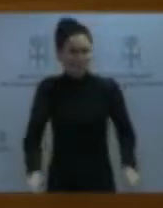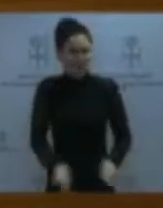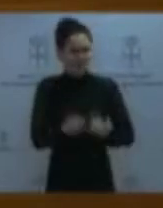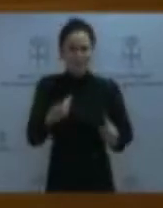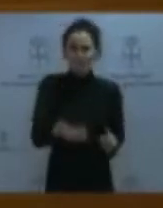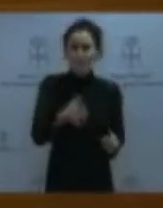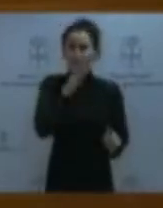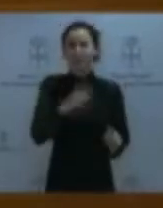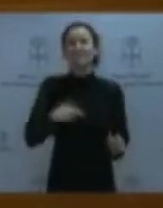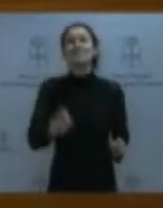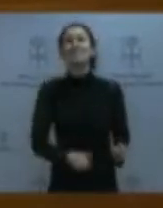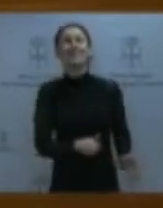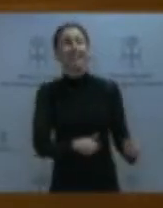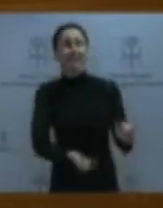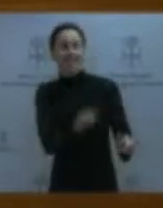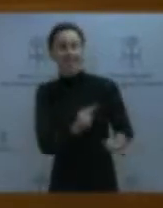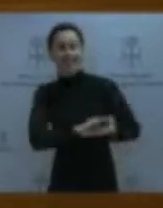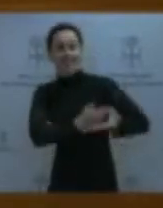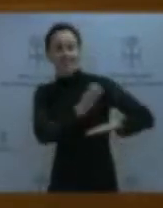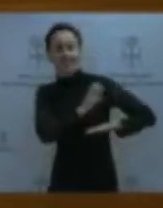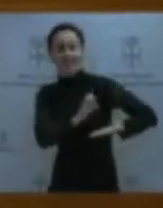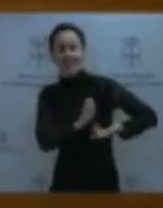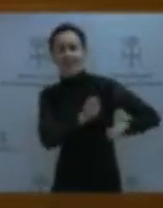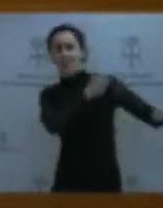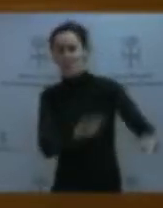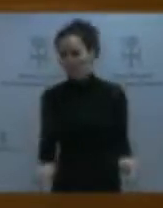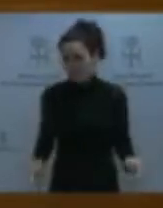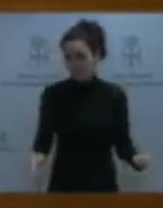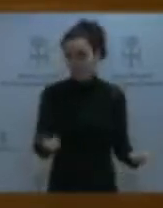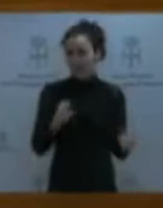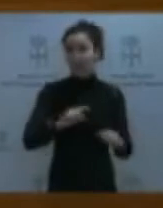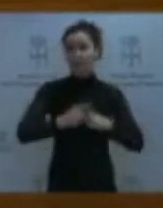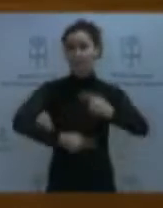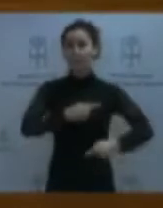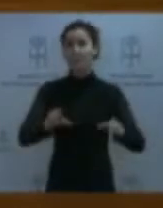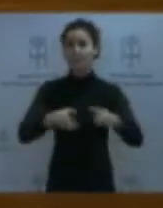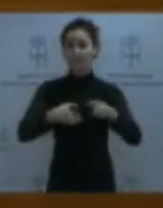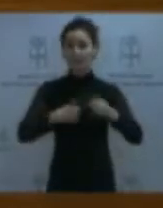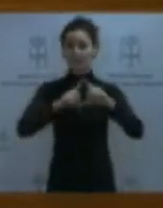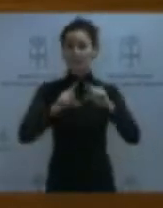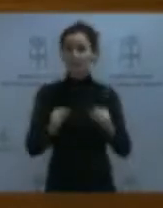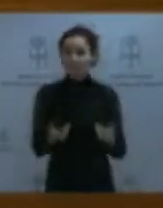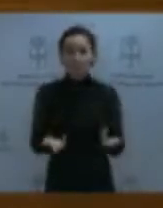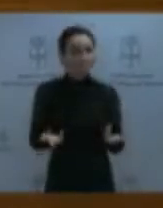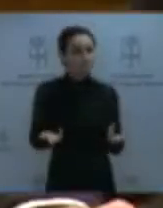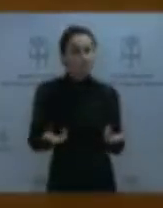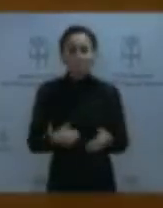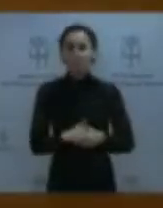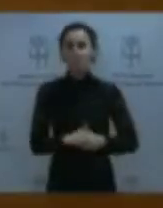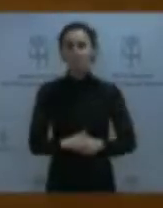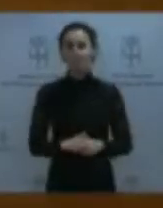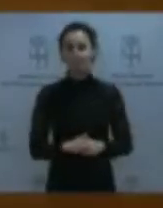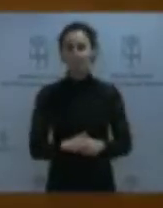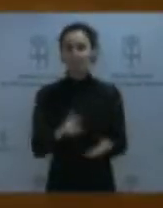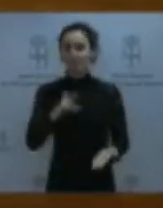en Suiza. Las familias asturianas, y esta es la segunda premisa, las familias asturianas no han sentido ni han